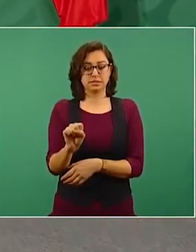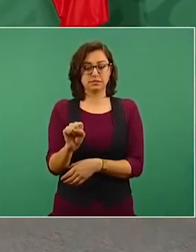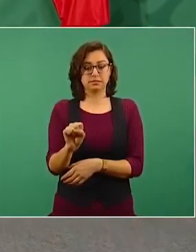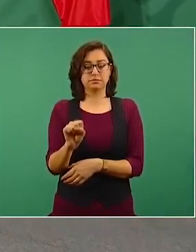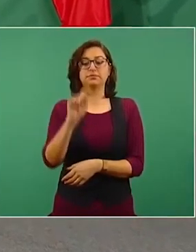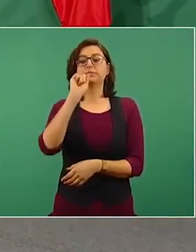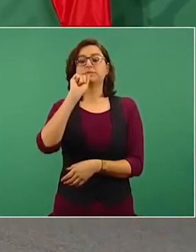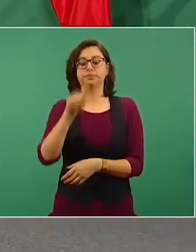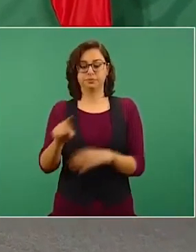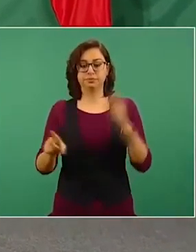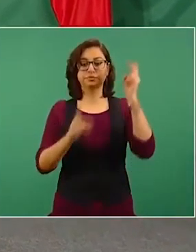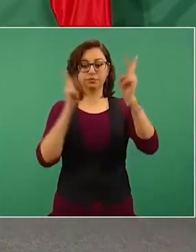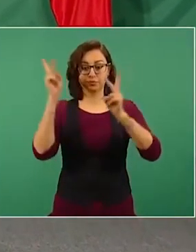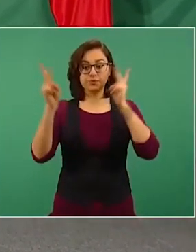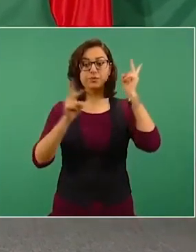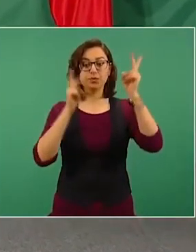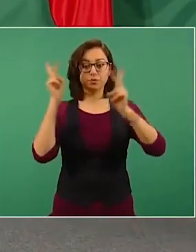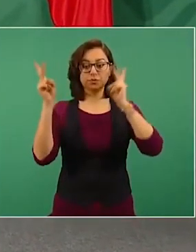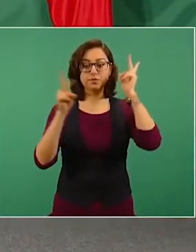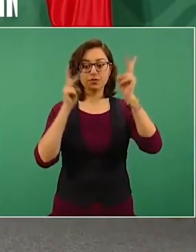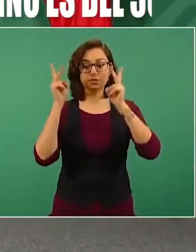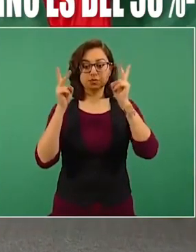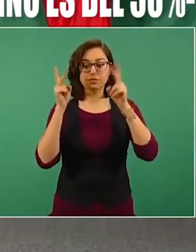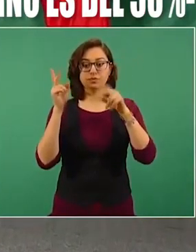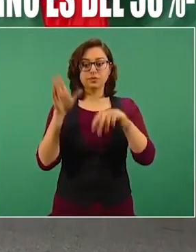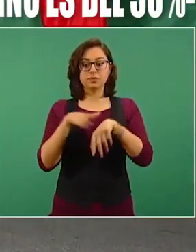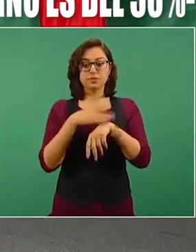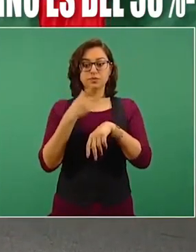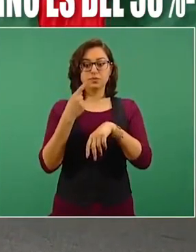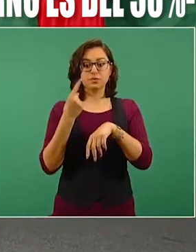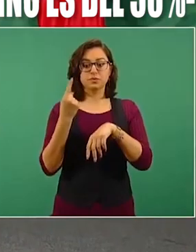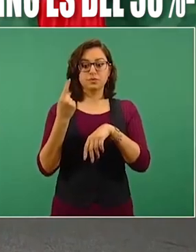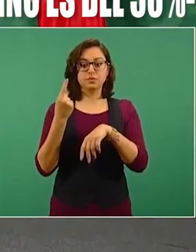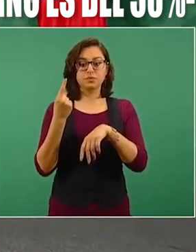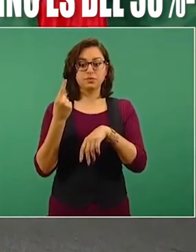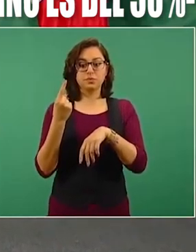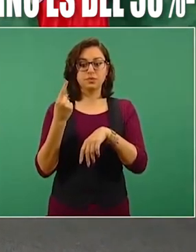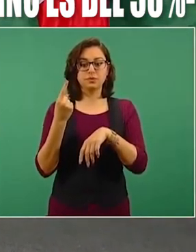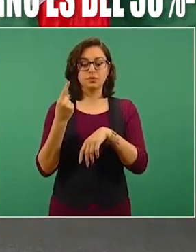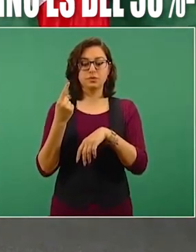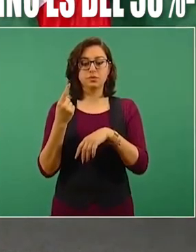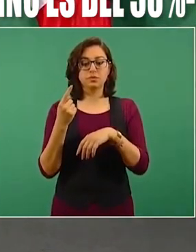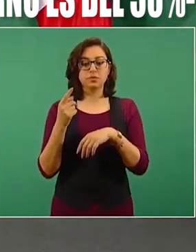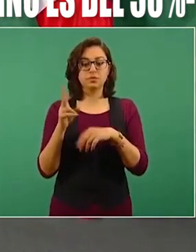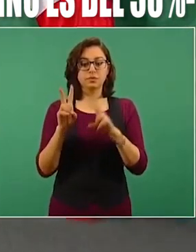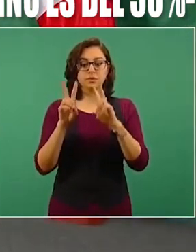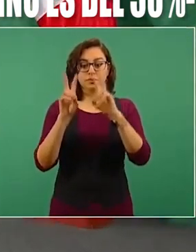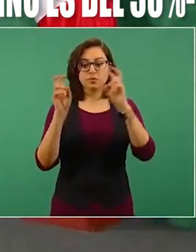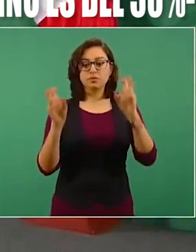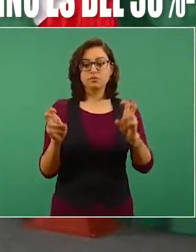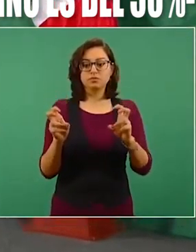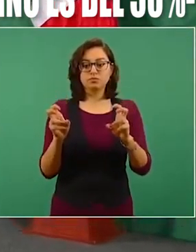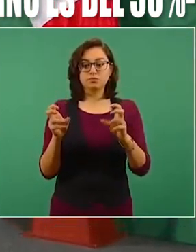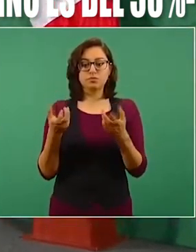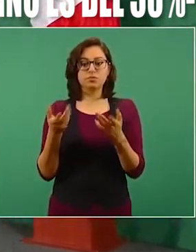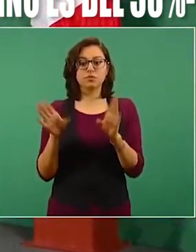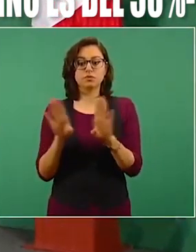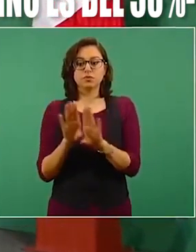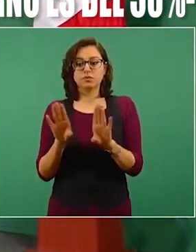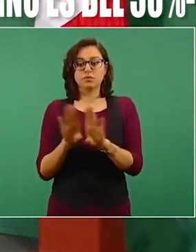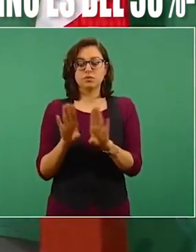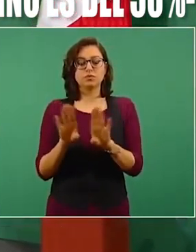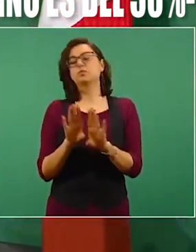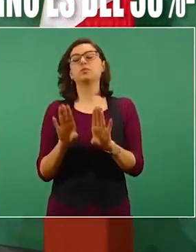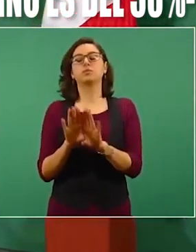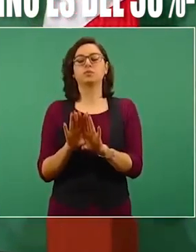simple. Además, de acuerdo con las últimas encuestas, la aprobación al actual gobierno es del 50% de acuerdo con el reporte